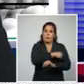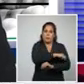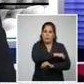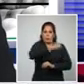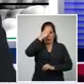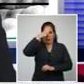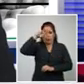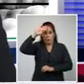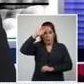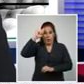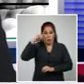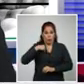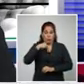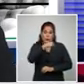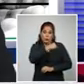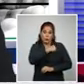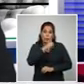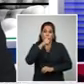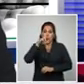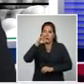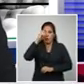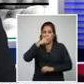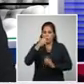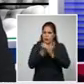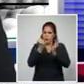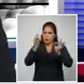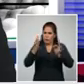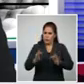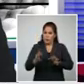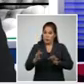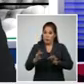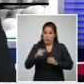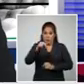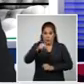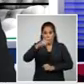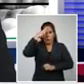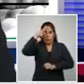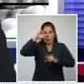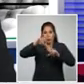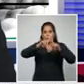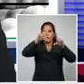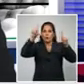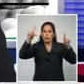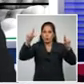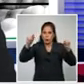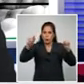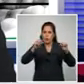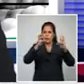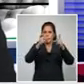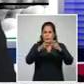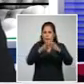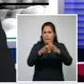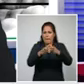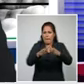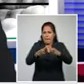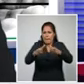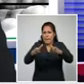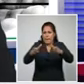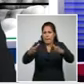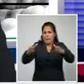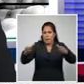doctor Durán García acaba de confirmar que nuestro país presenta la cifra más elevada